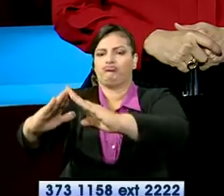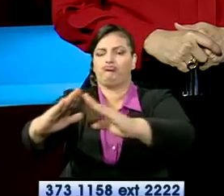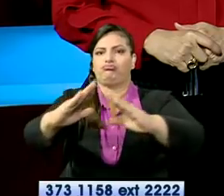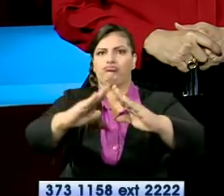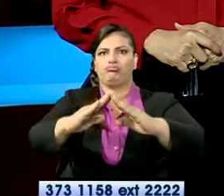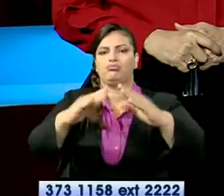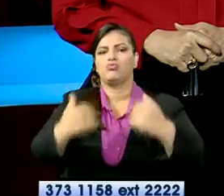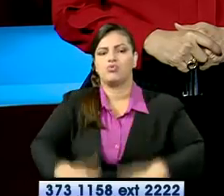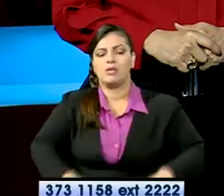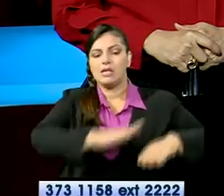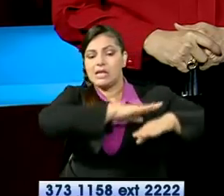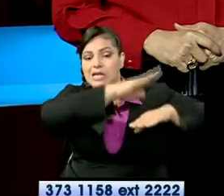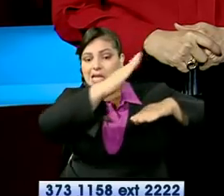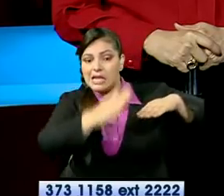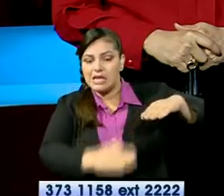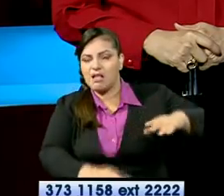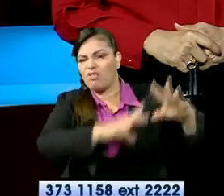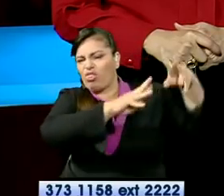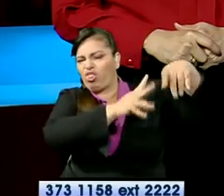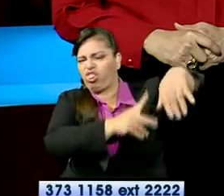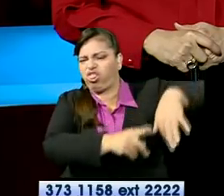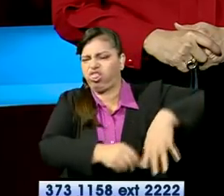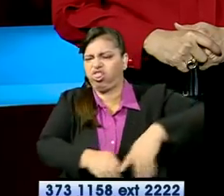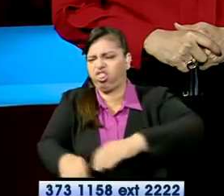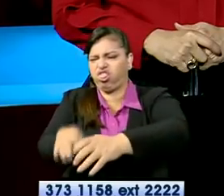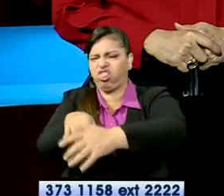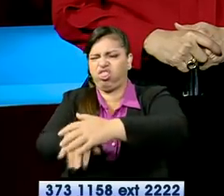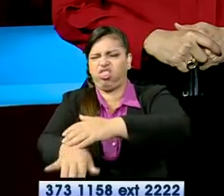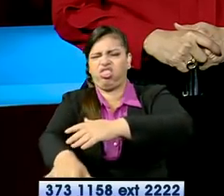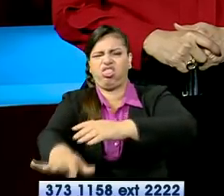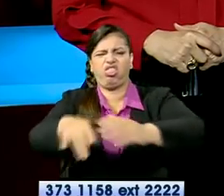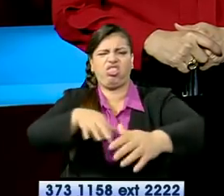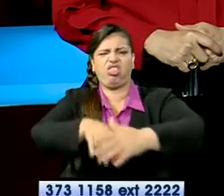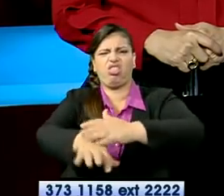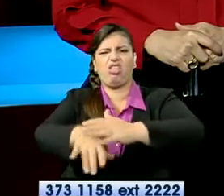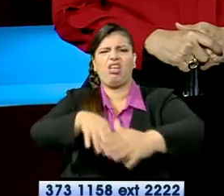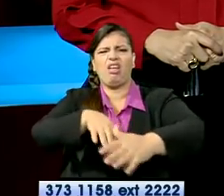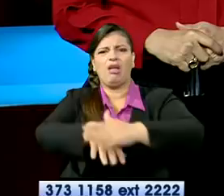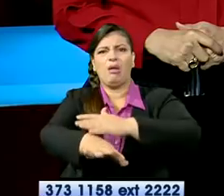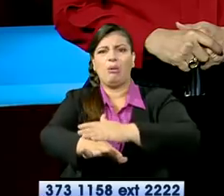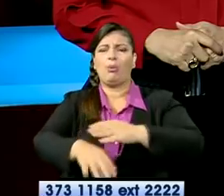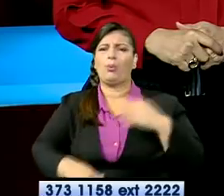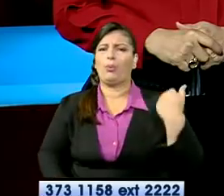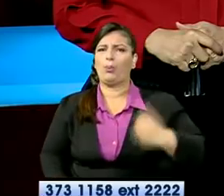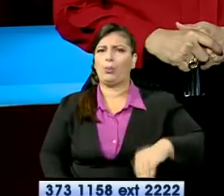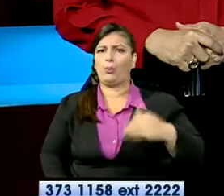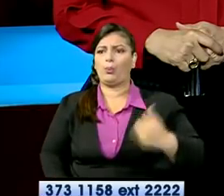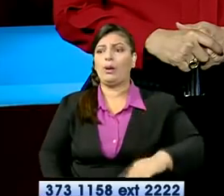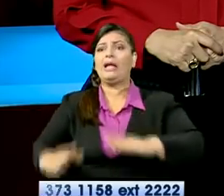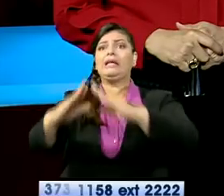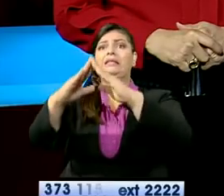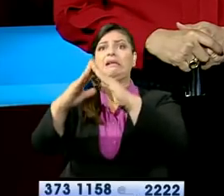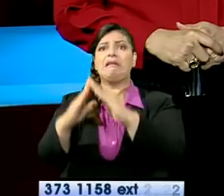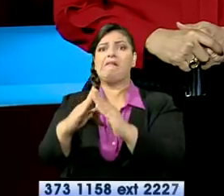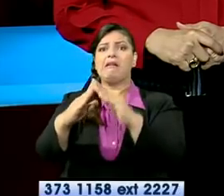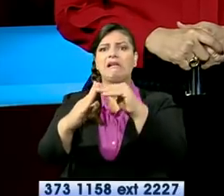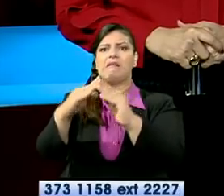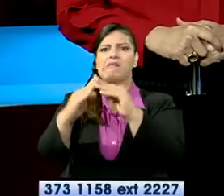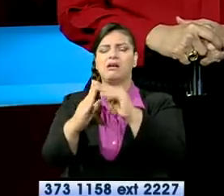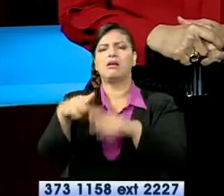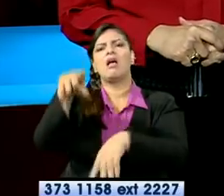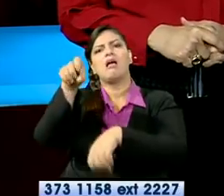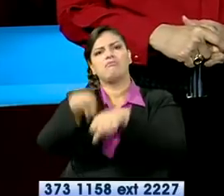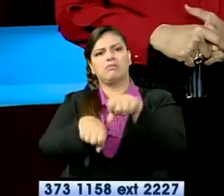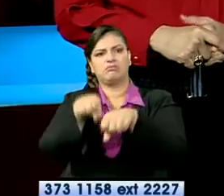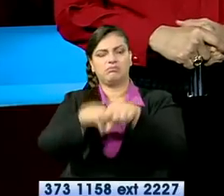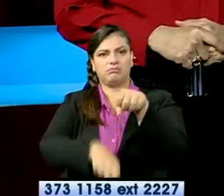educativo colapsaron y más de 20 deslaves han obstaculizado vías a causa de las intensas lluvias.